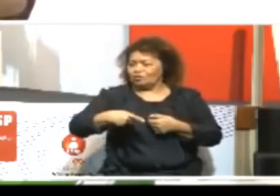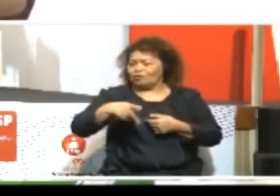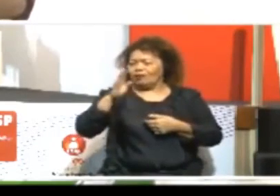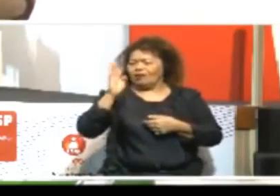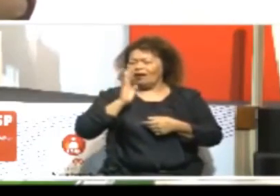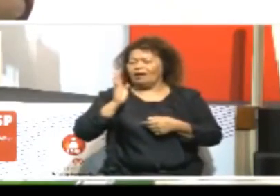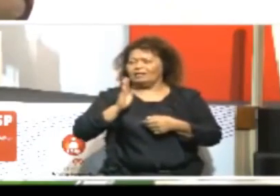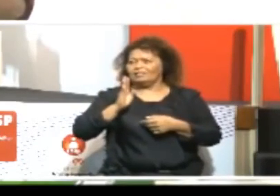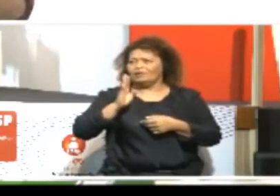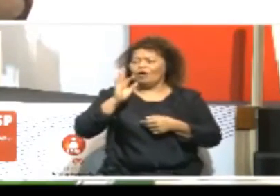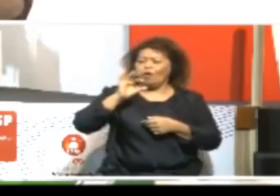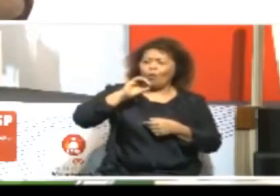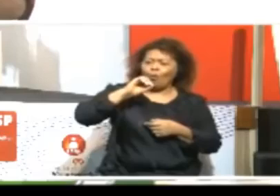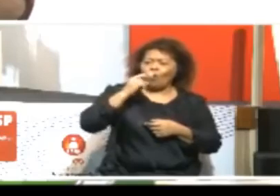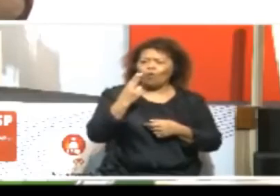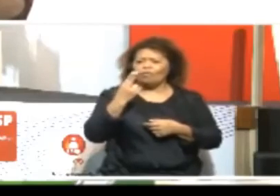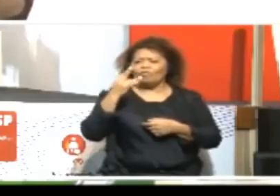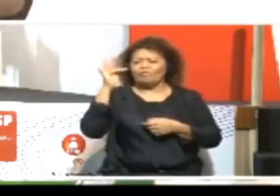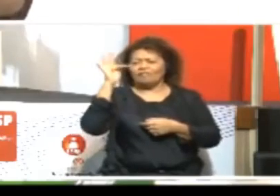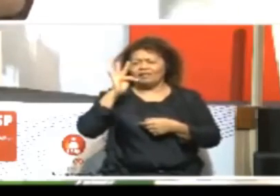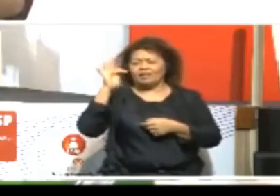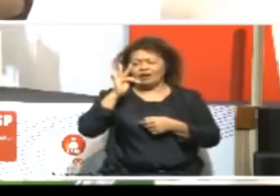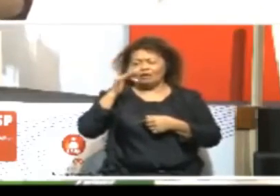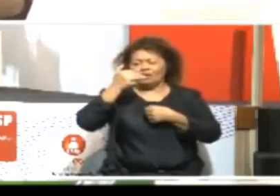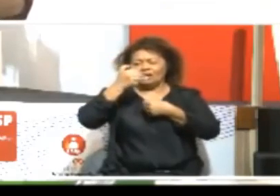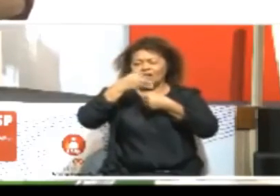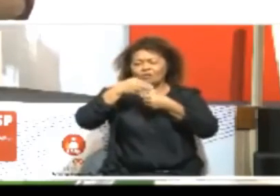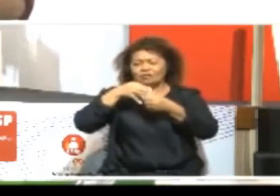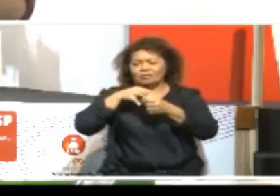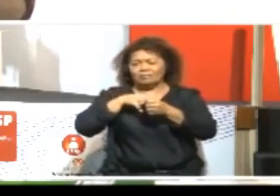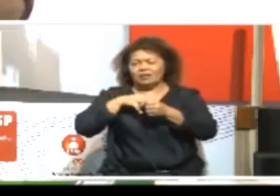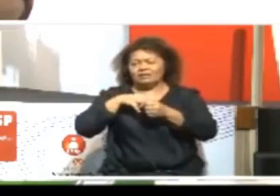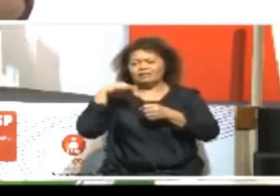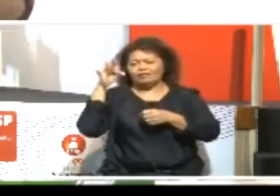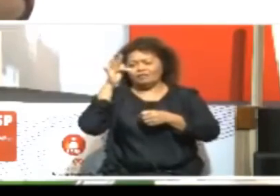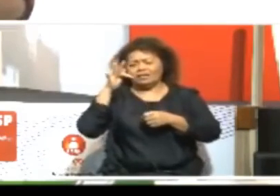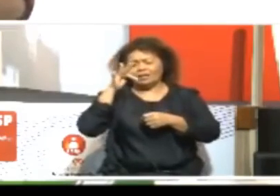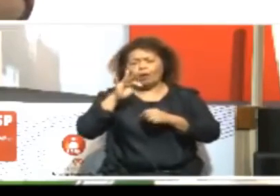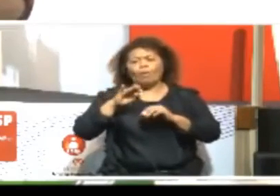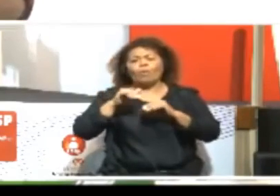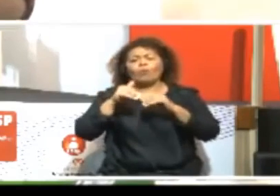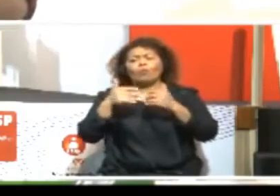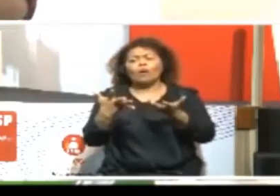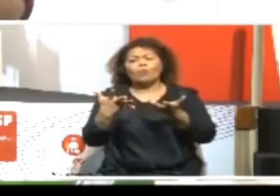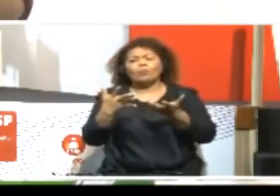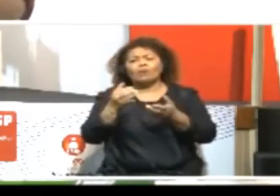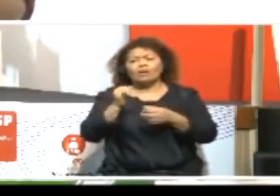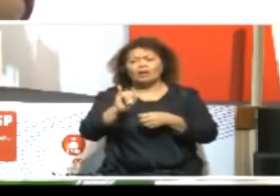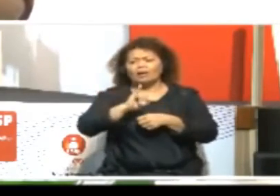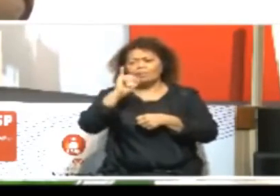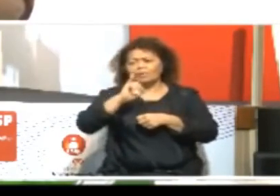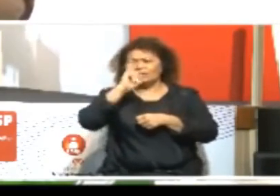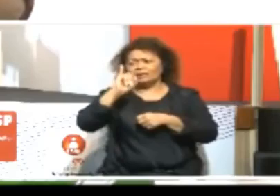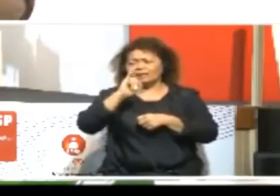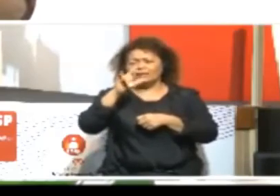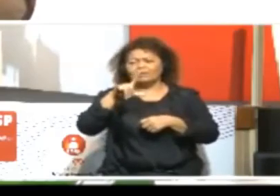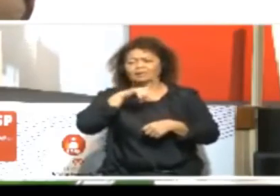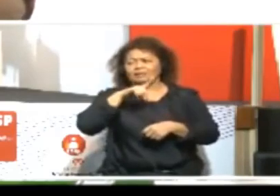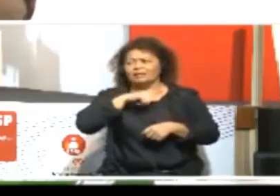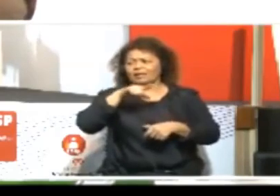o federales? Uh-huh. ¿Cuál es la importancia de usted tener un plan uh-huh.